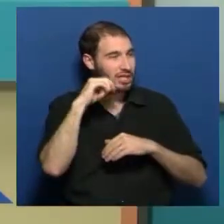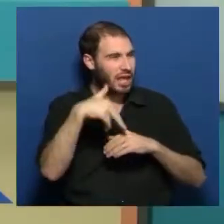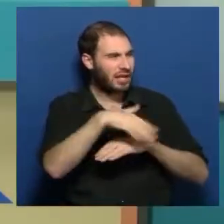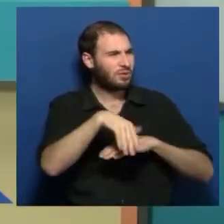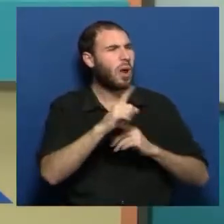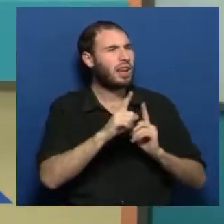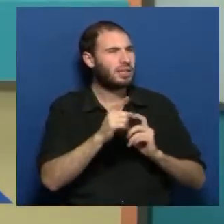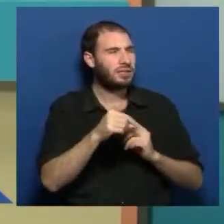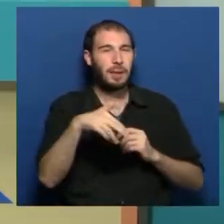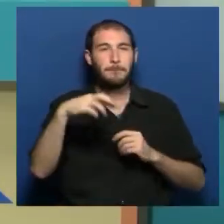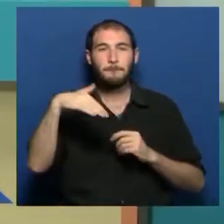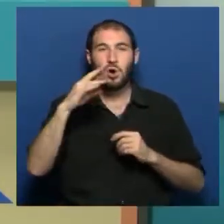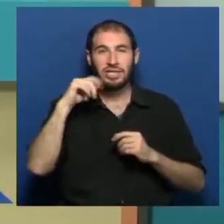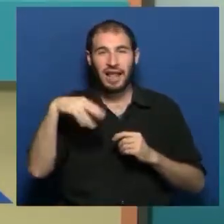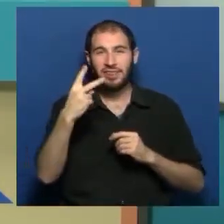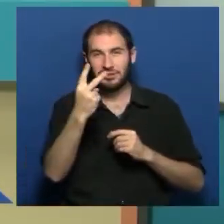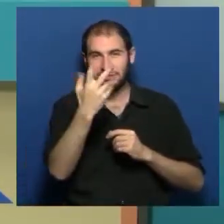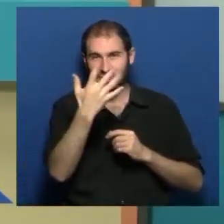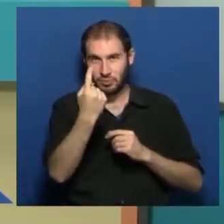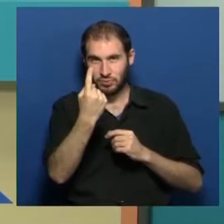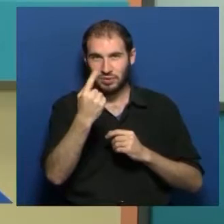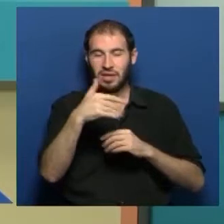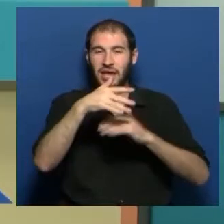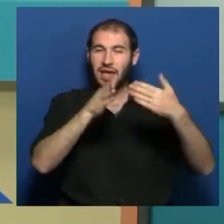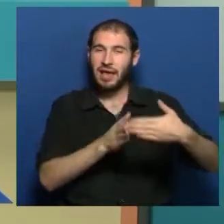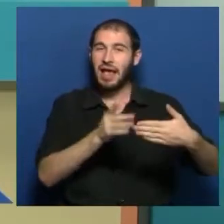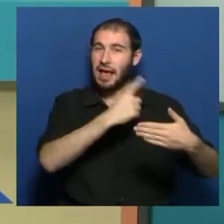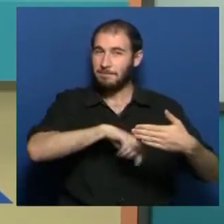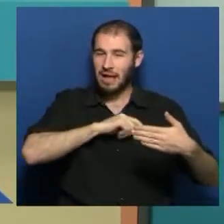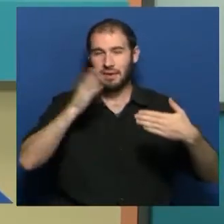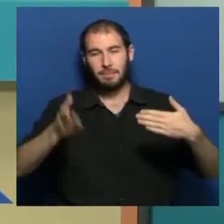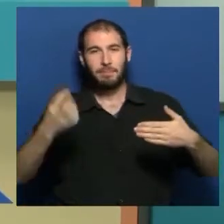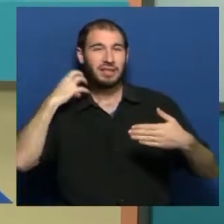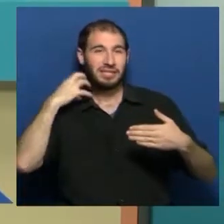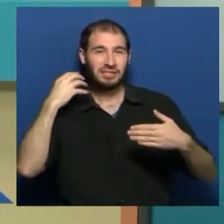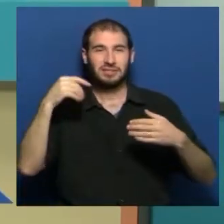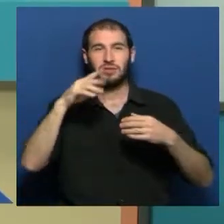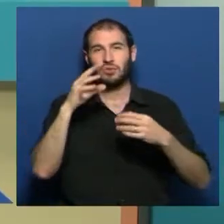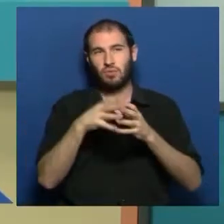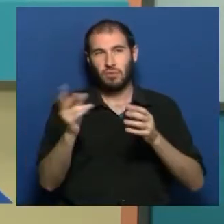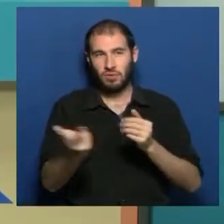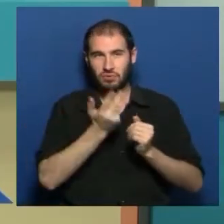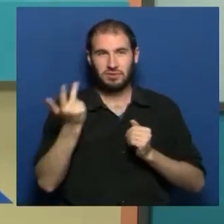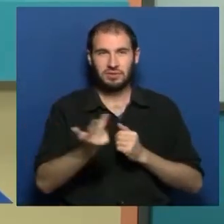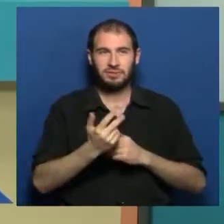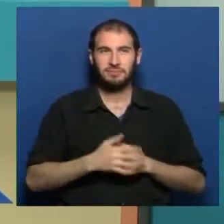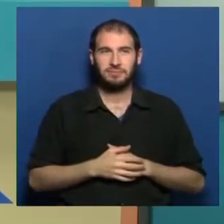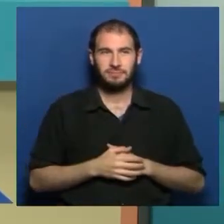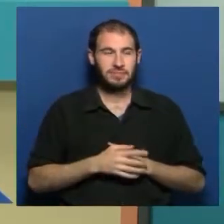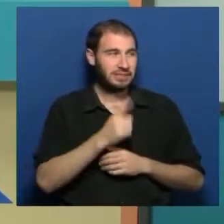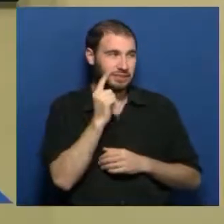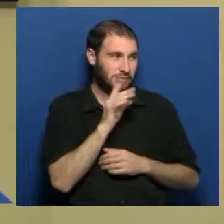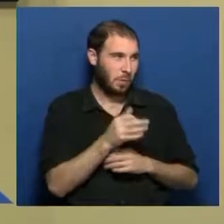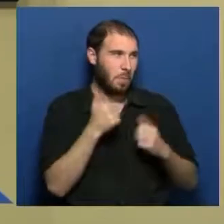dirección? Sí, Pedro Molina 251, entre España y Patricias, Ignacio del Pórtico, Renzo Montalbano, Geraldine y Tito.